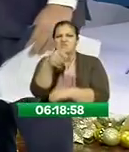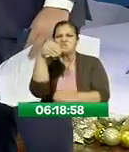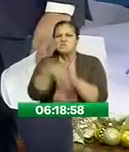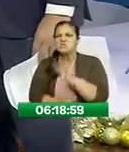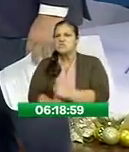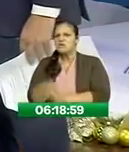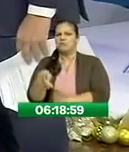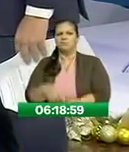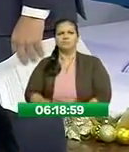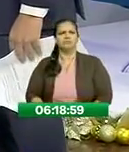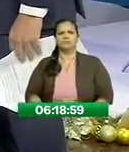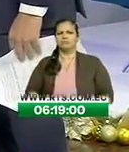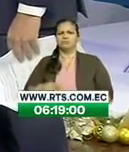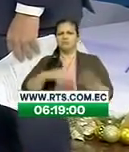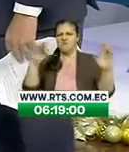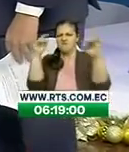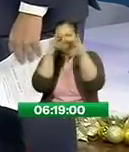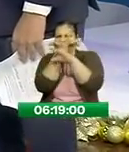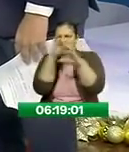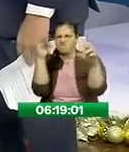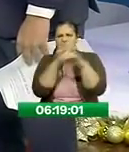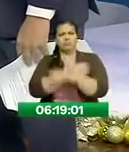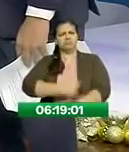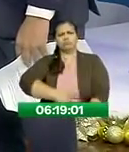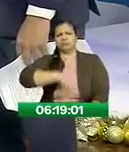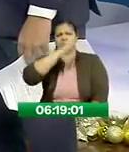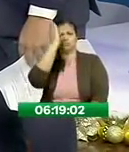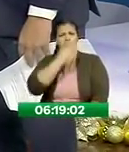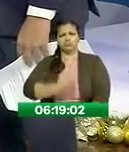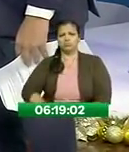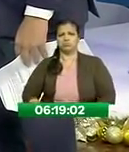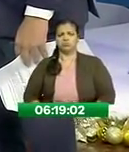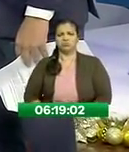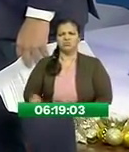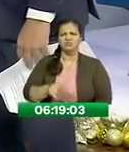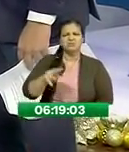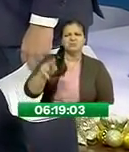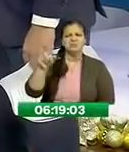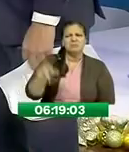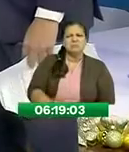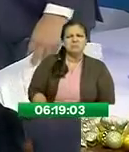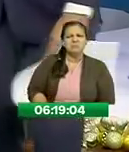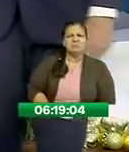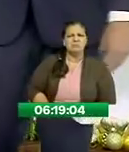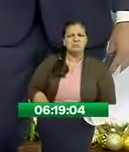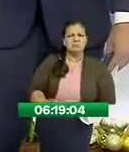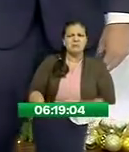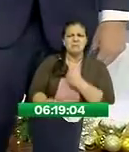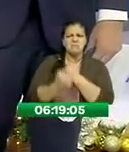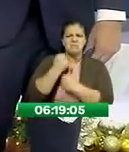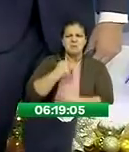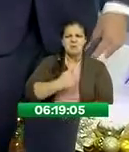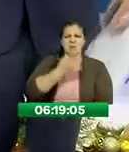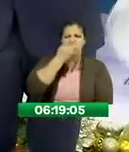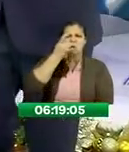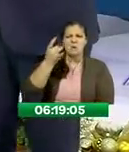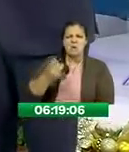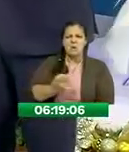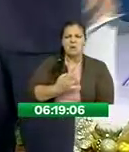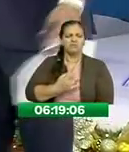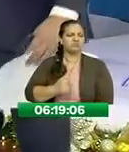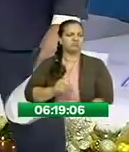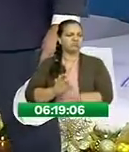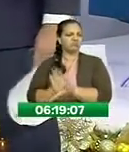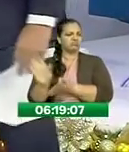gente odio. Gente tóxica, tóxica que te va inyectando. Entonces, se hace a un lado. No sabe un odio acumulado. No sé qué tengo. O sea, gente